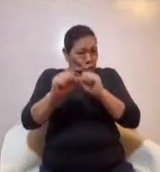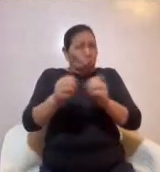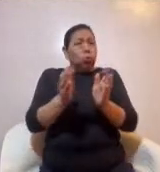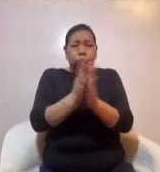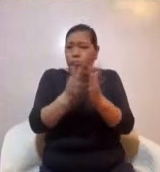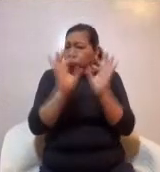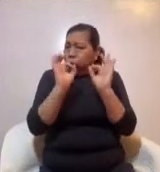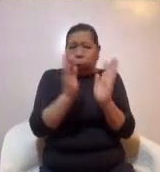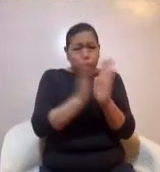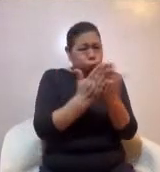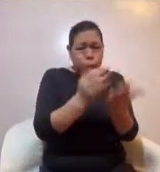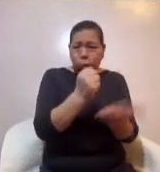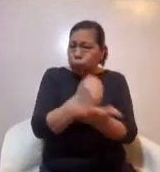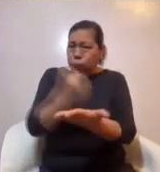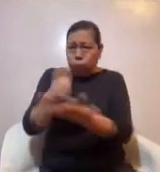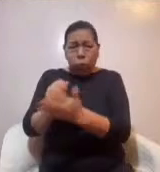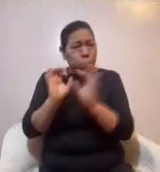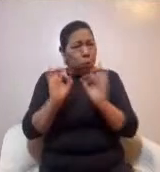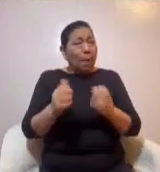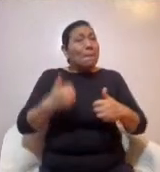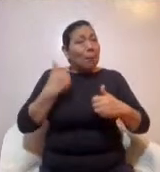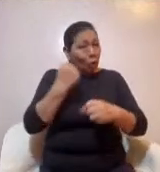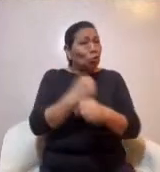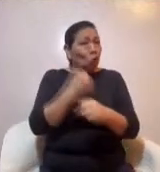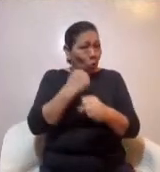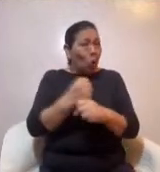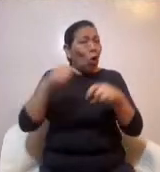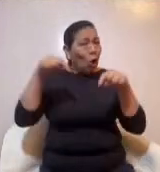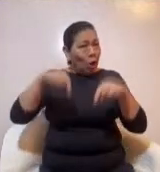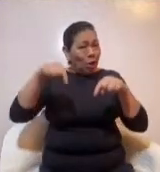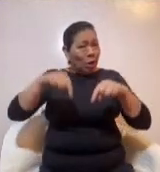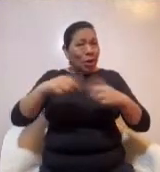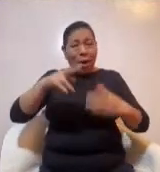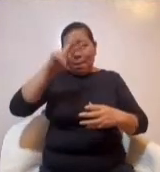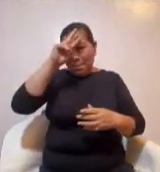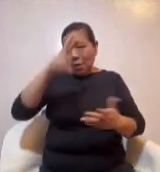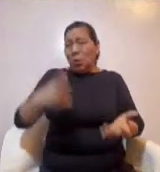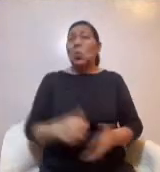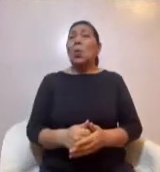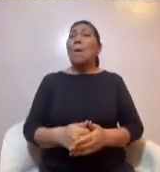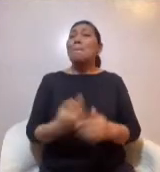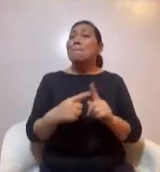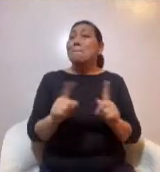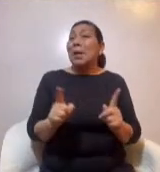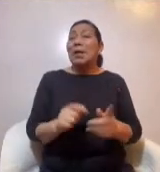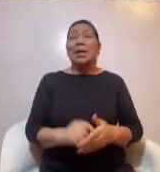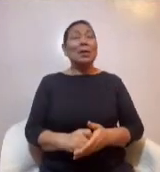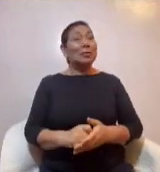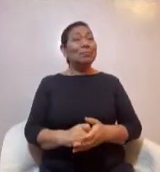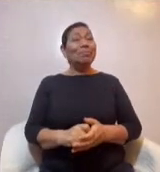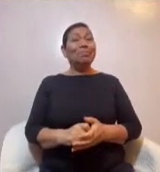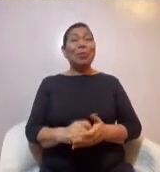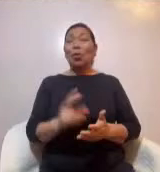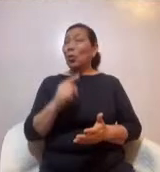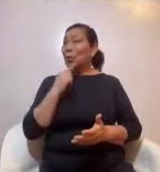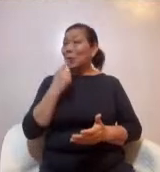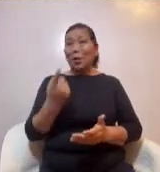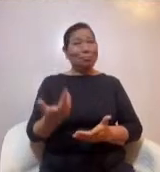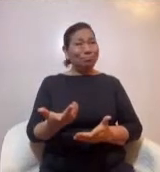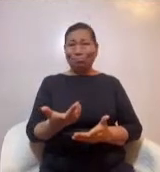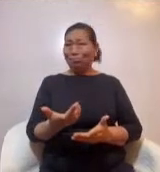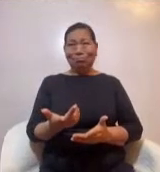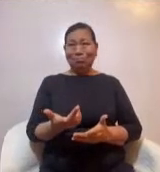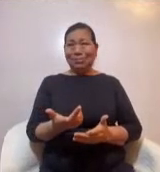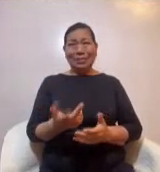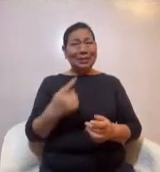extranjera que tiene su documento para residir y trabajar en el país. Entonces no era